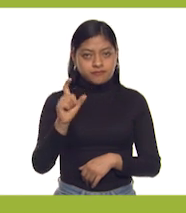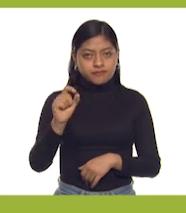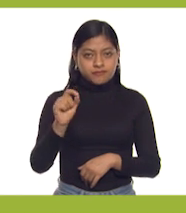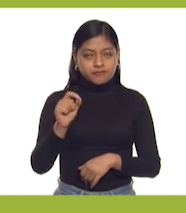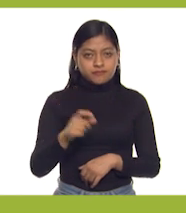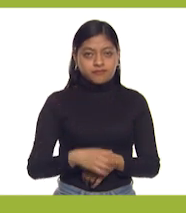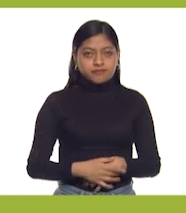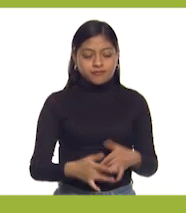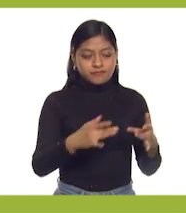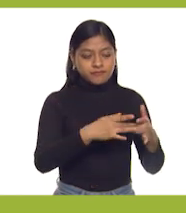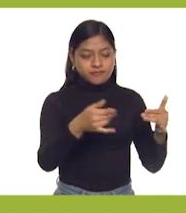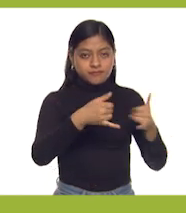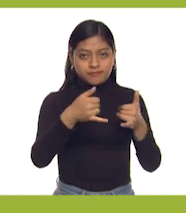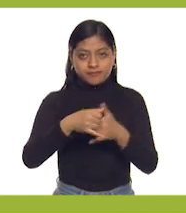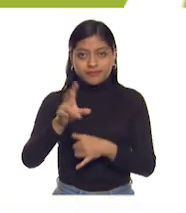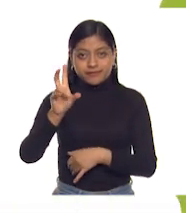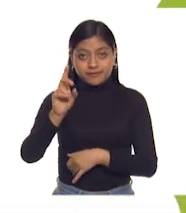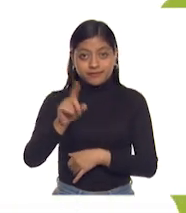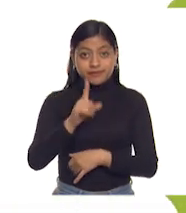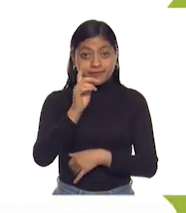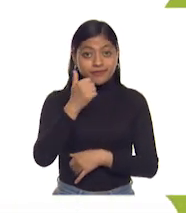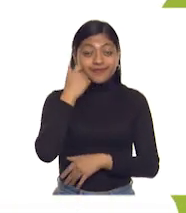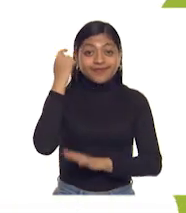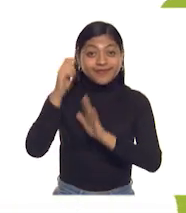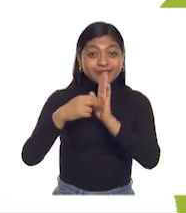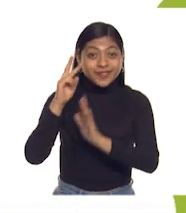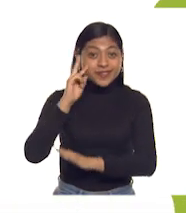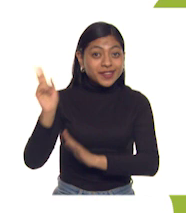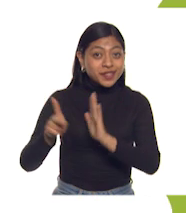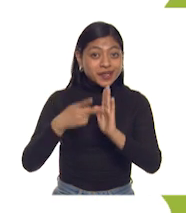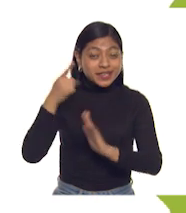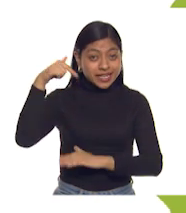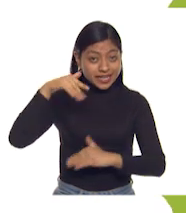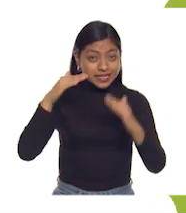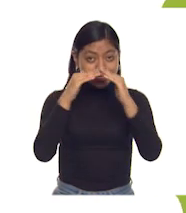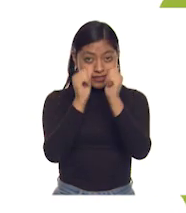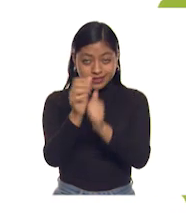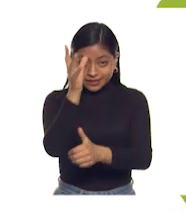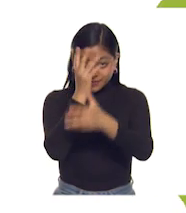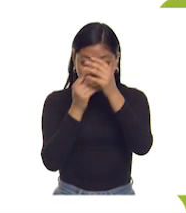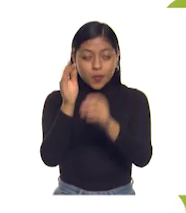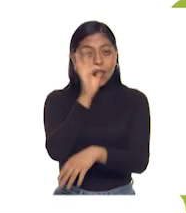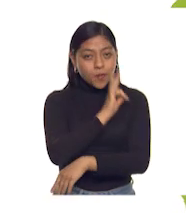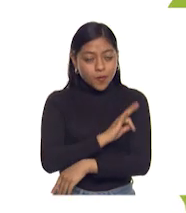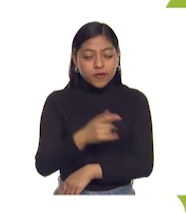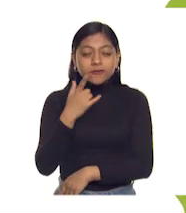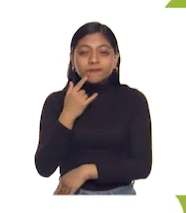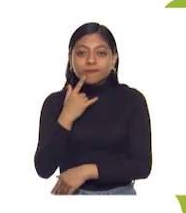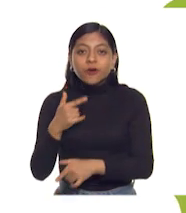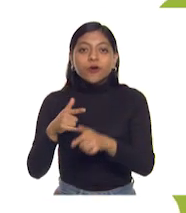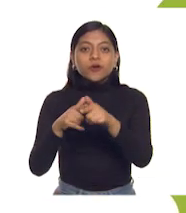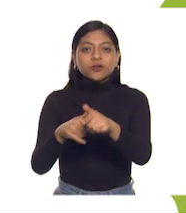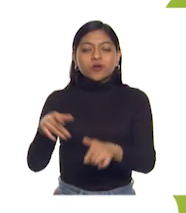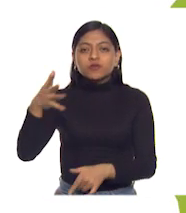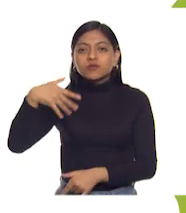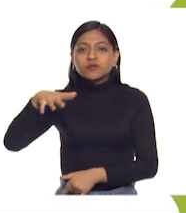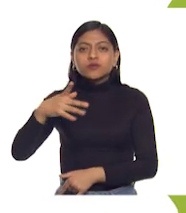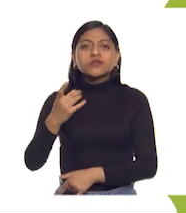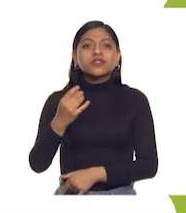55-36-01-87-20 con 30 líneas. Si quieres volver a ver los programas de Aprende en Casa, los puedes encontrar en la